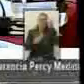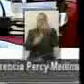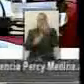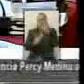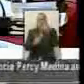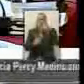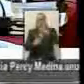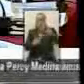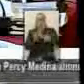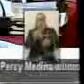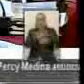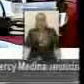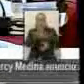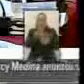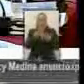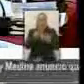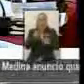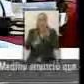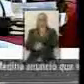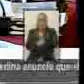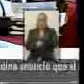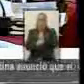Federación Espuria de Trabajadores